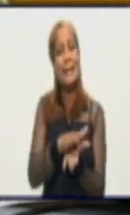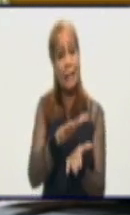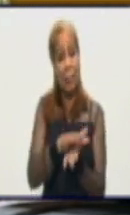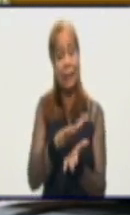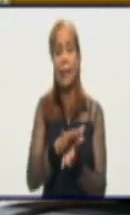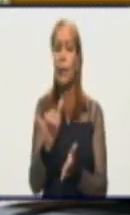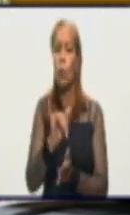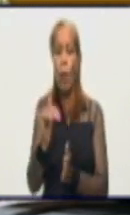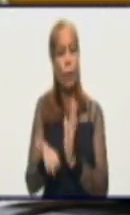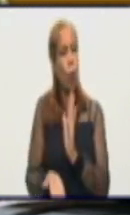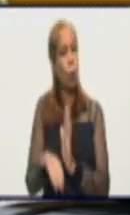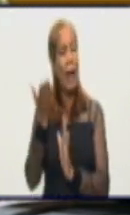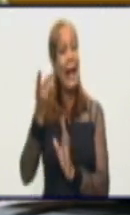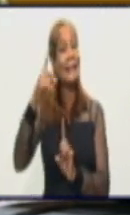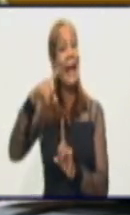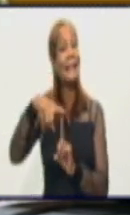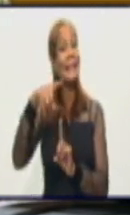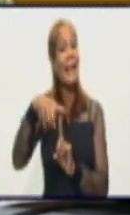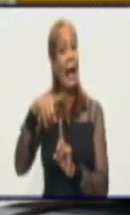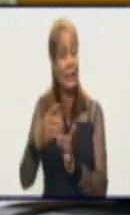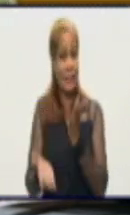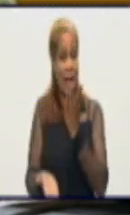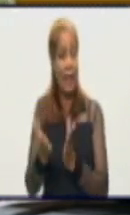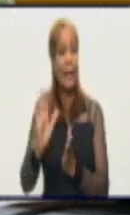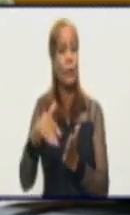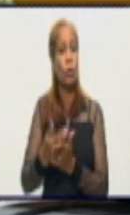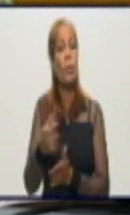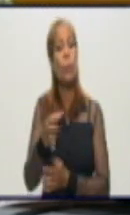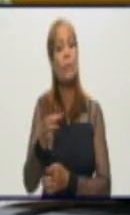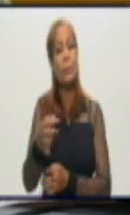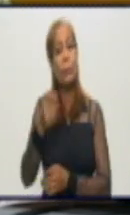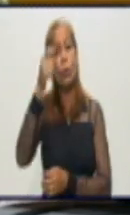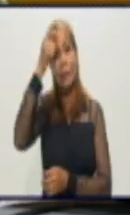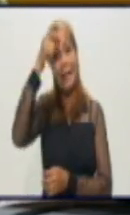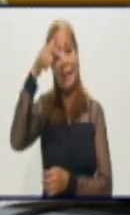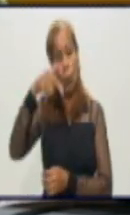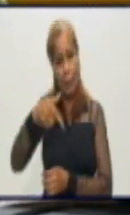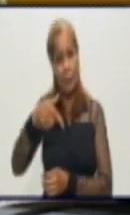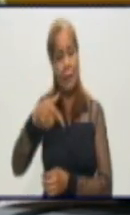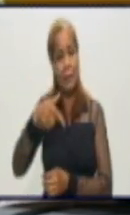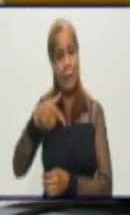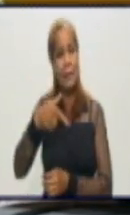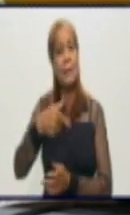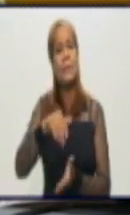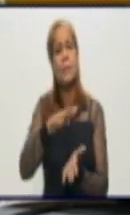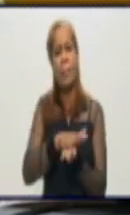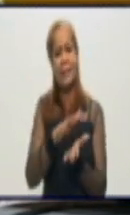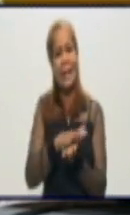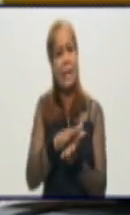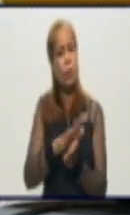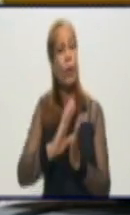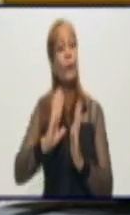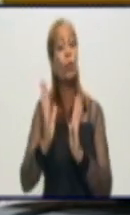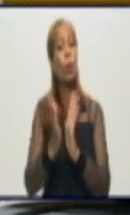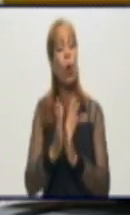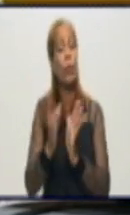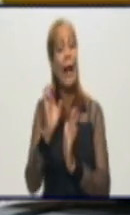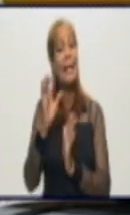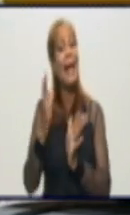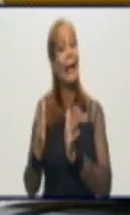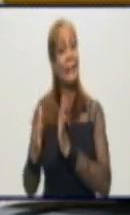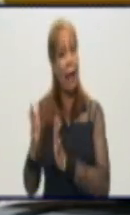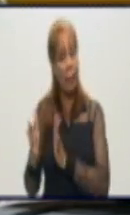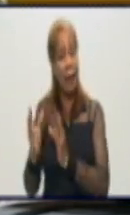tasa. Pudiéramos hablar de que el municipio de Jiguaní se ha mantenido durante toda la etapa de